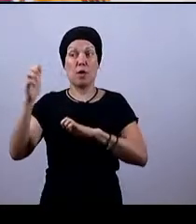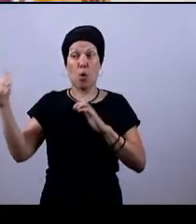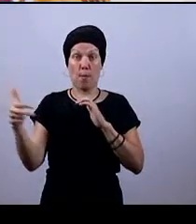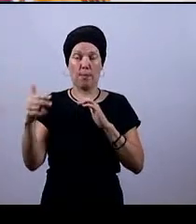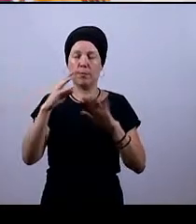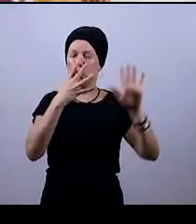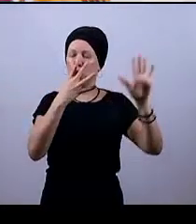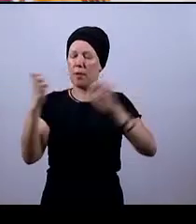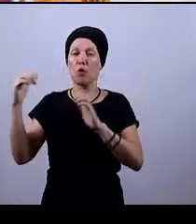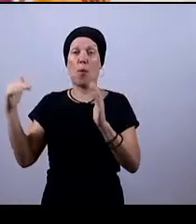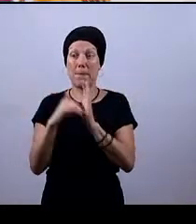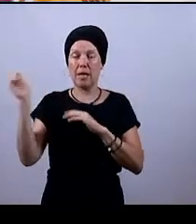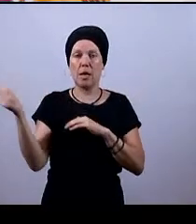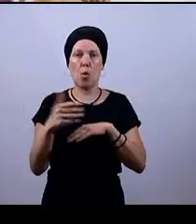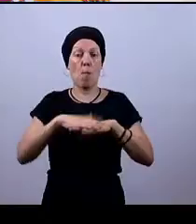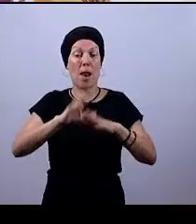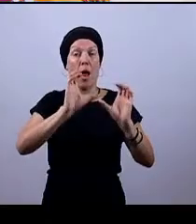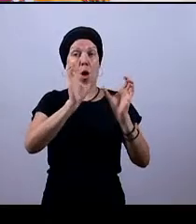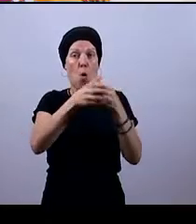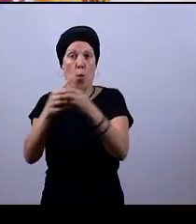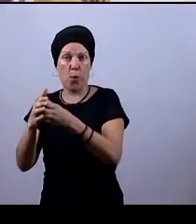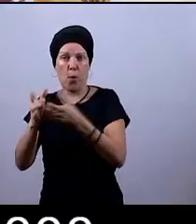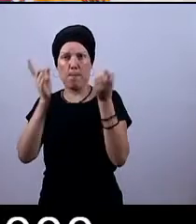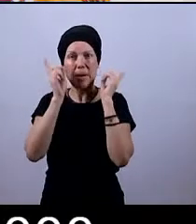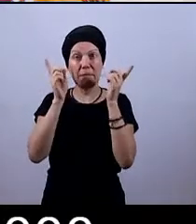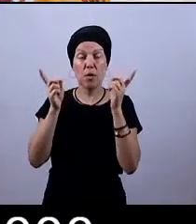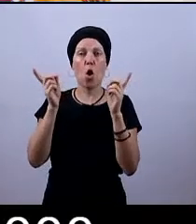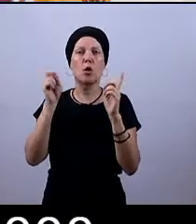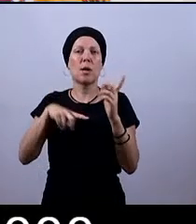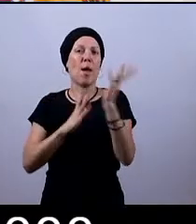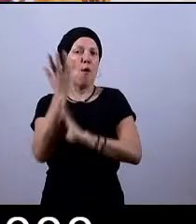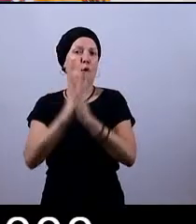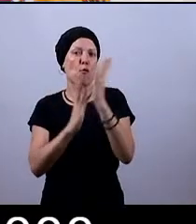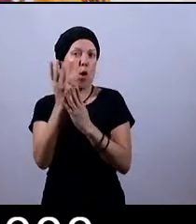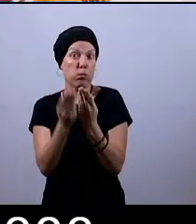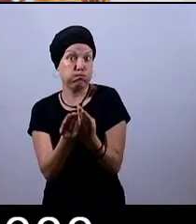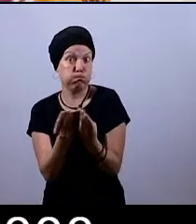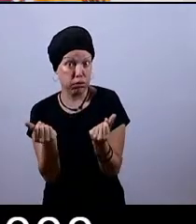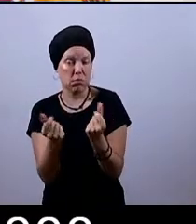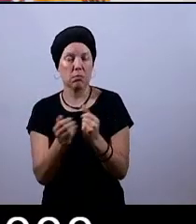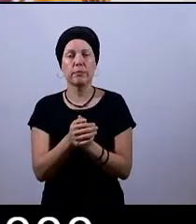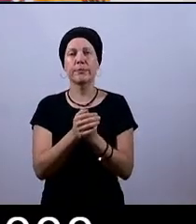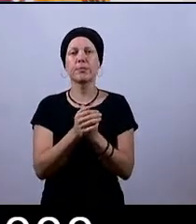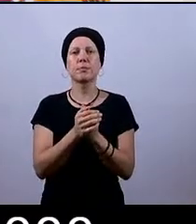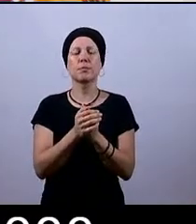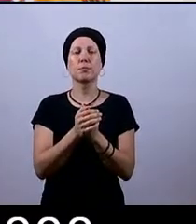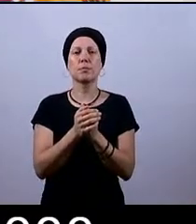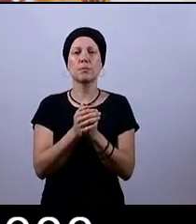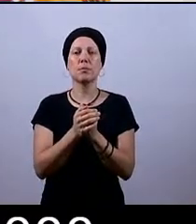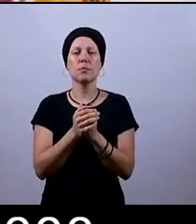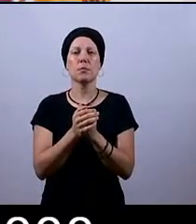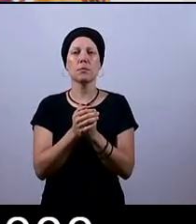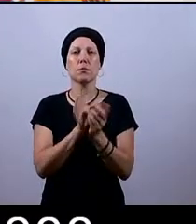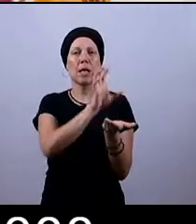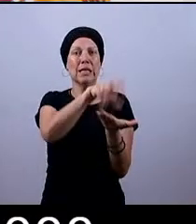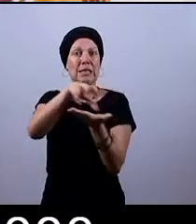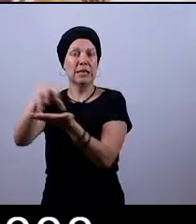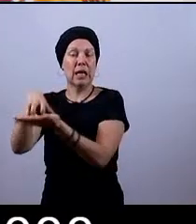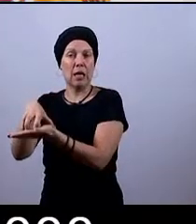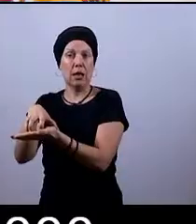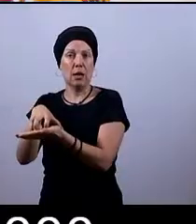para dotar al operativo de prevención y extinción de incendios forestales de unas